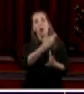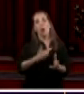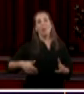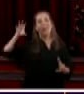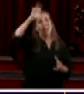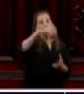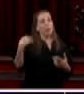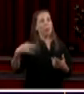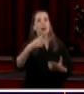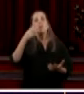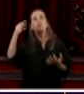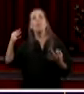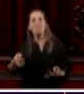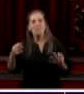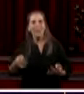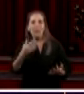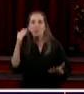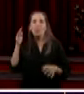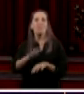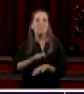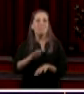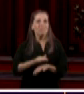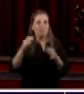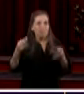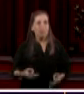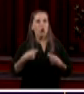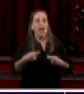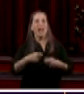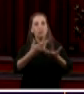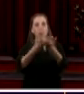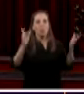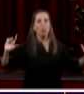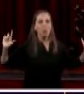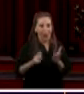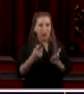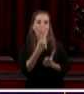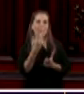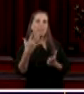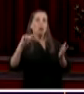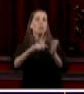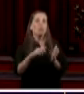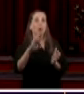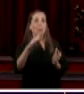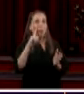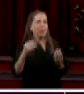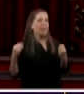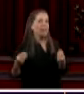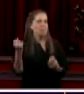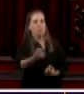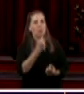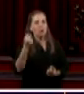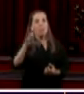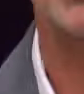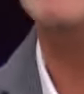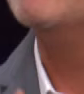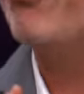que va a crecer la presión fiscal se pero escúchenme vamos a hacérsela fácil a los que nos están viendo en el sillón en este momento oyendo y viniendo a